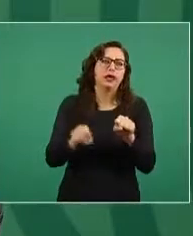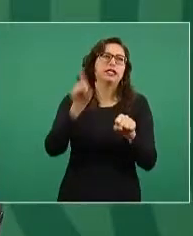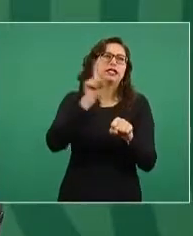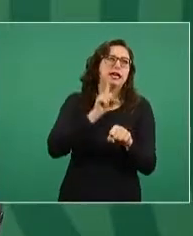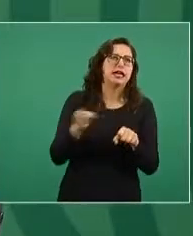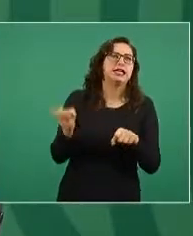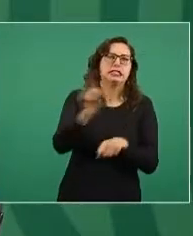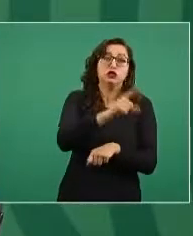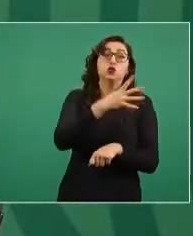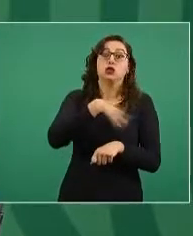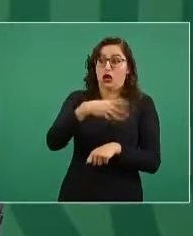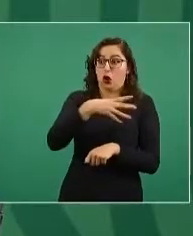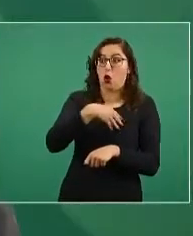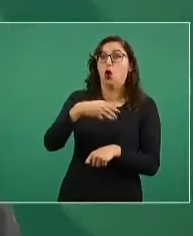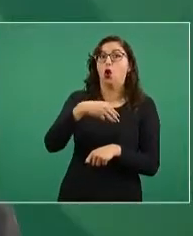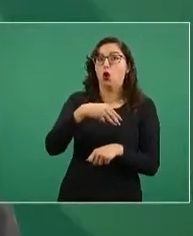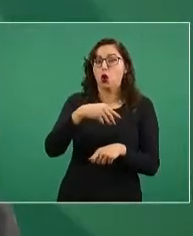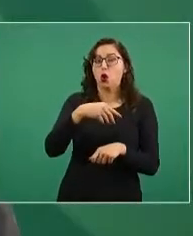hijo